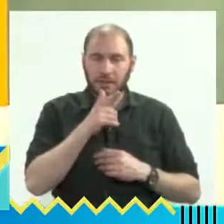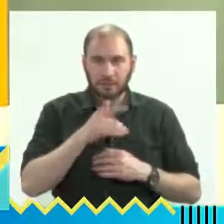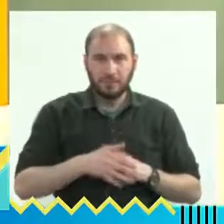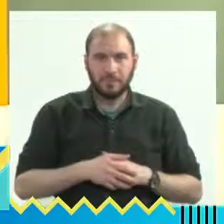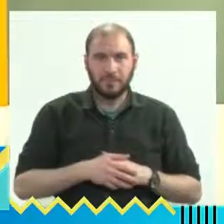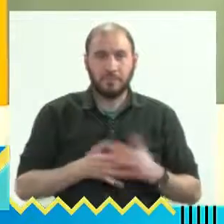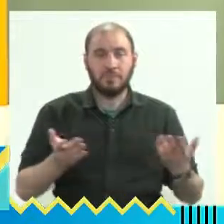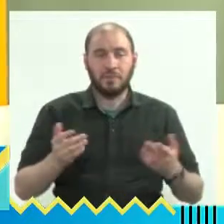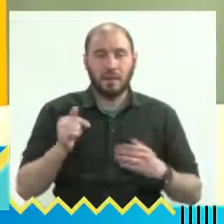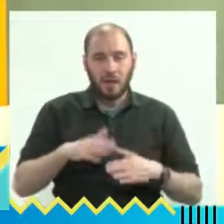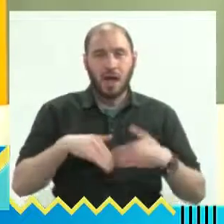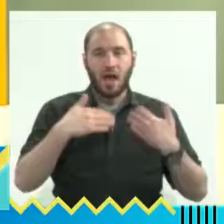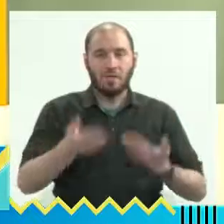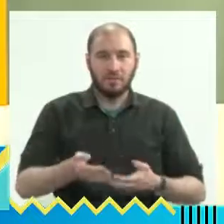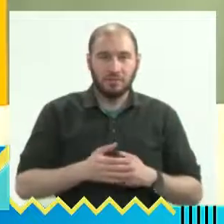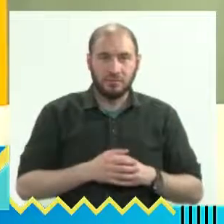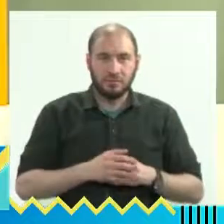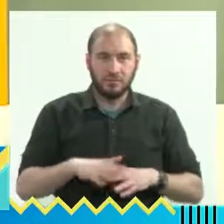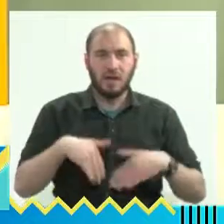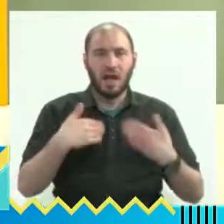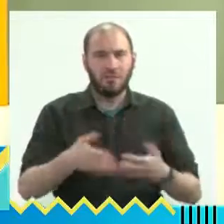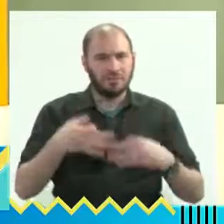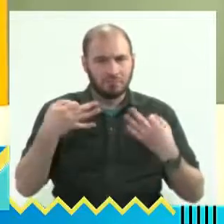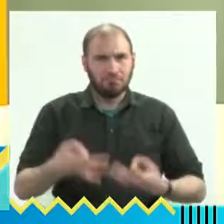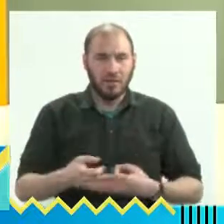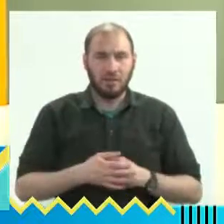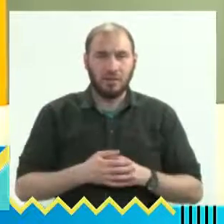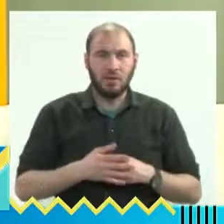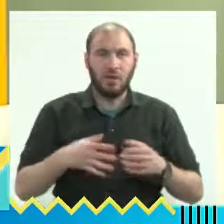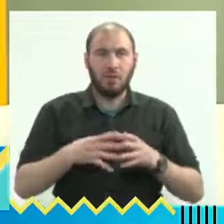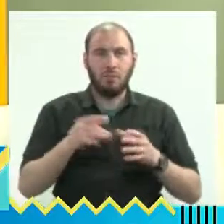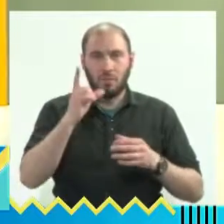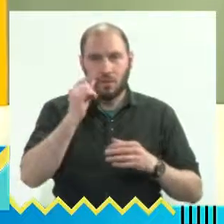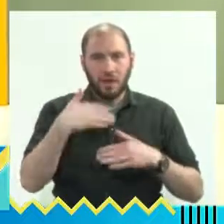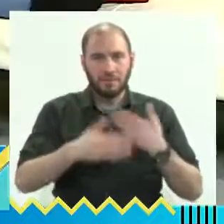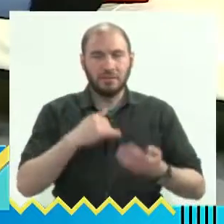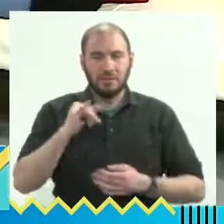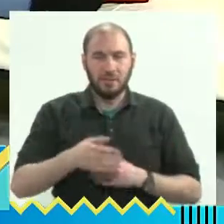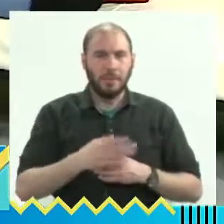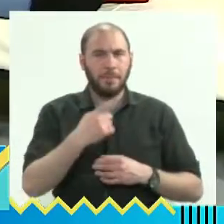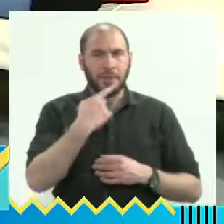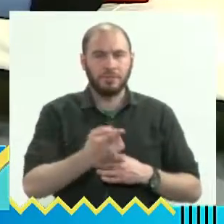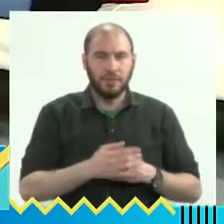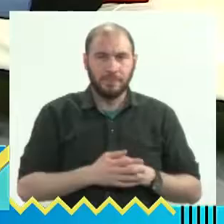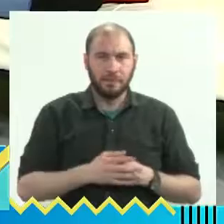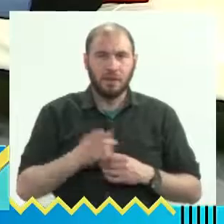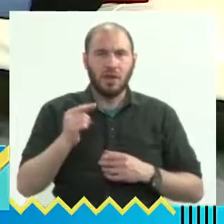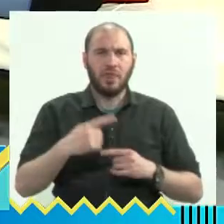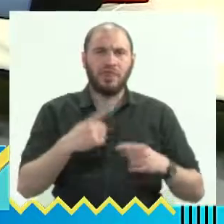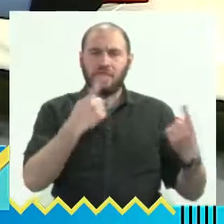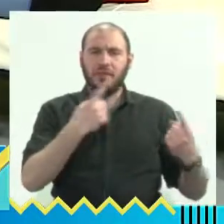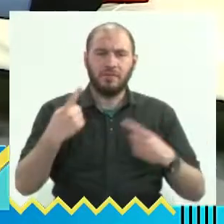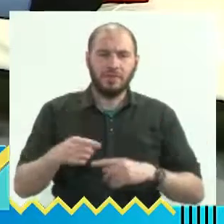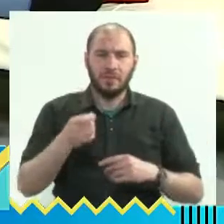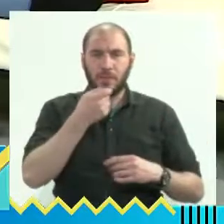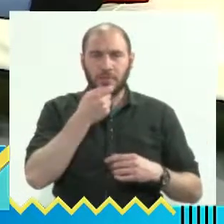que avanzamos en el buen sentido de cómo la política debe avanzar. ¿Y cuáles son quizás esas disidencias que se puede tener,